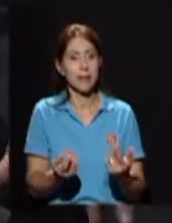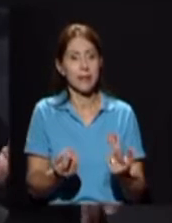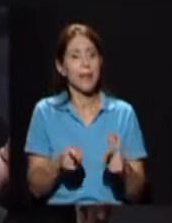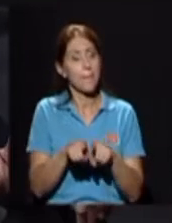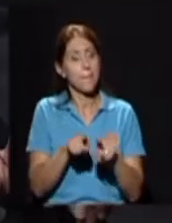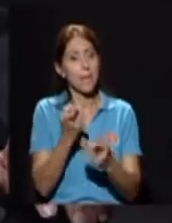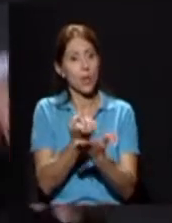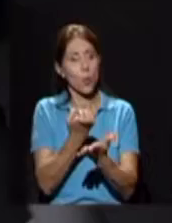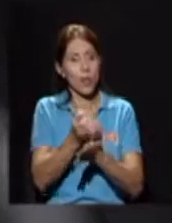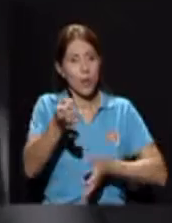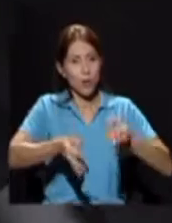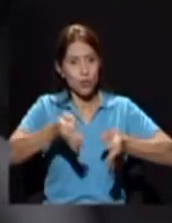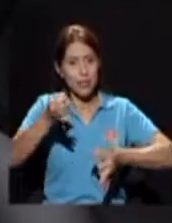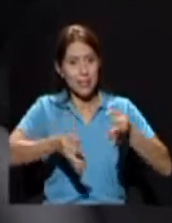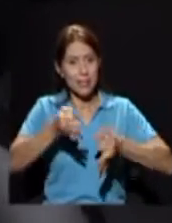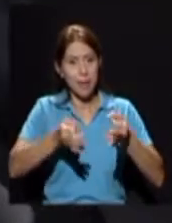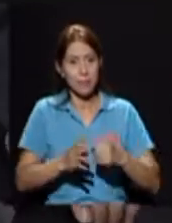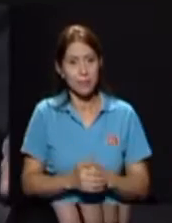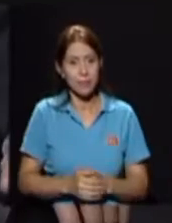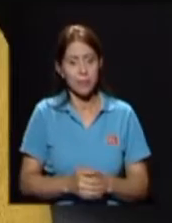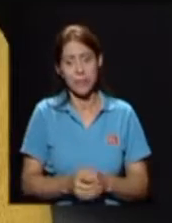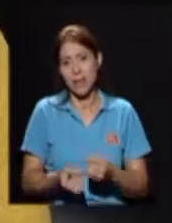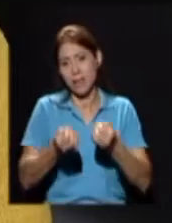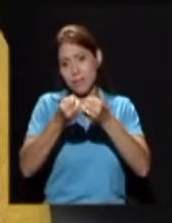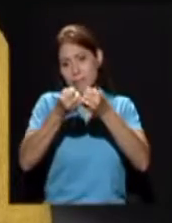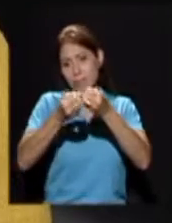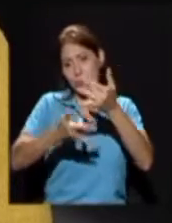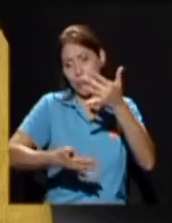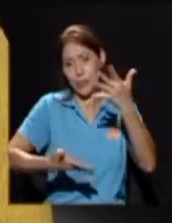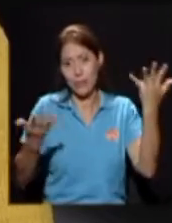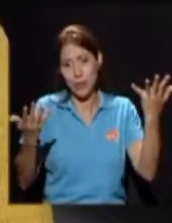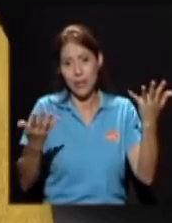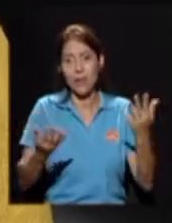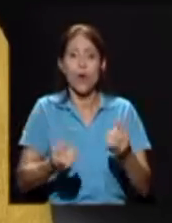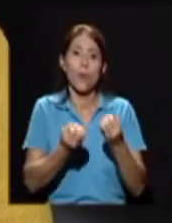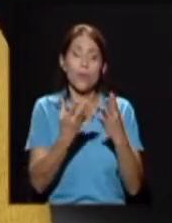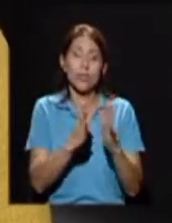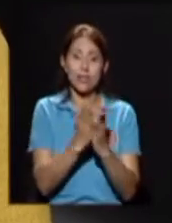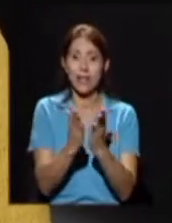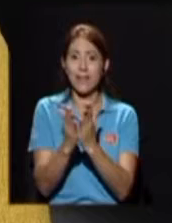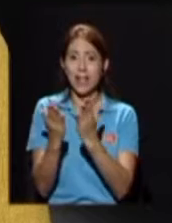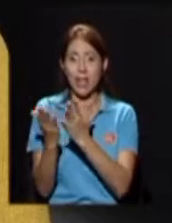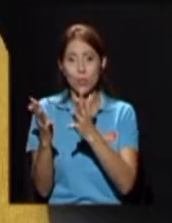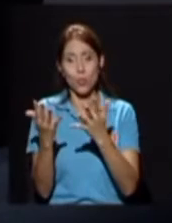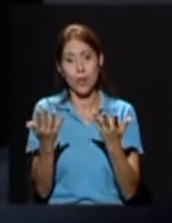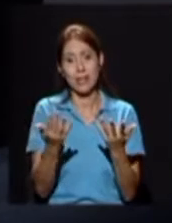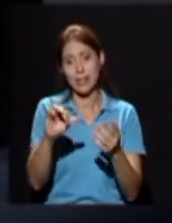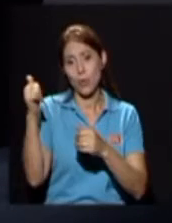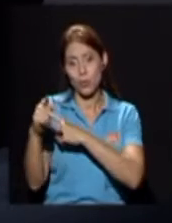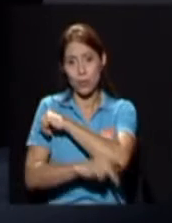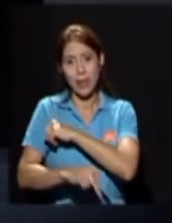la justicia y hay enorme cantidad, por lo menos en la literatura anglosajona, la cantidad